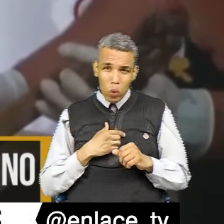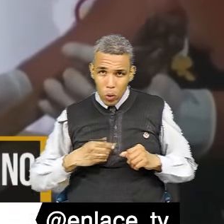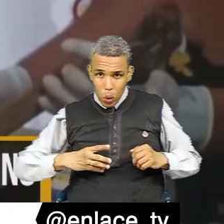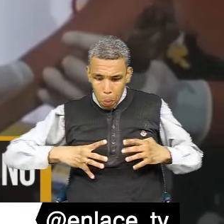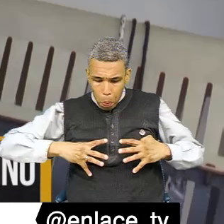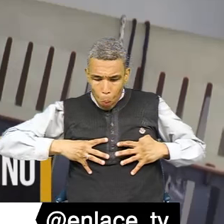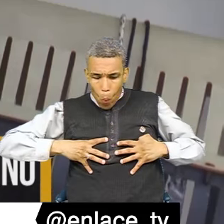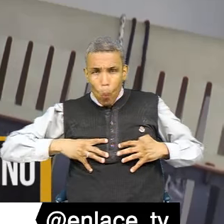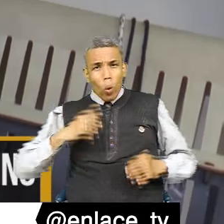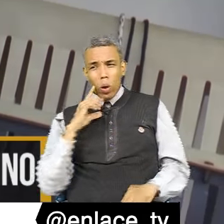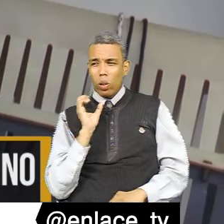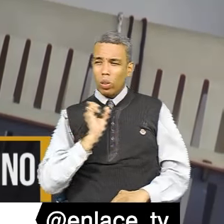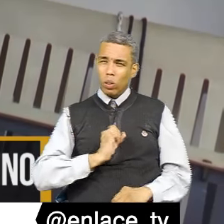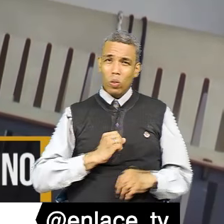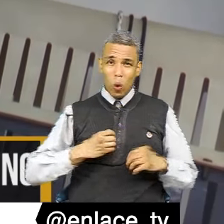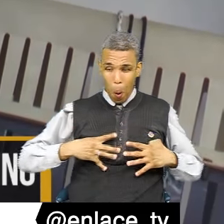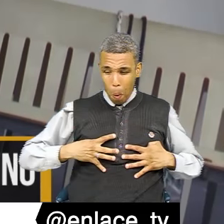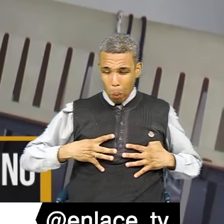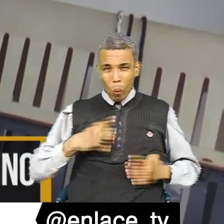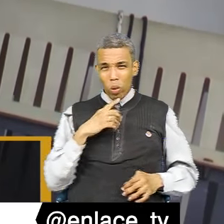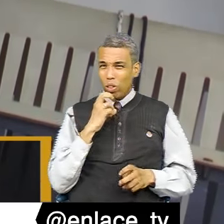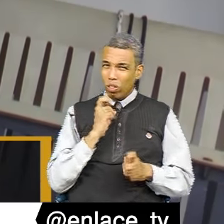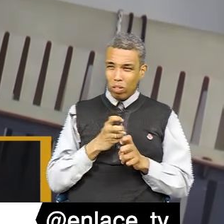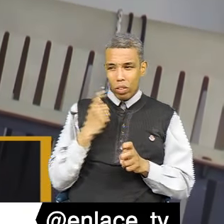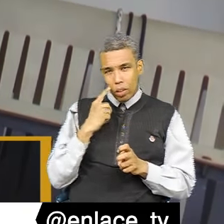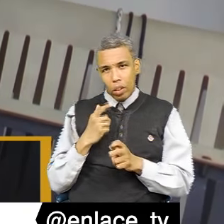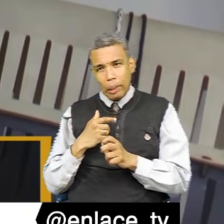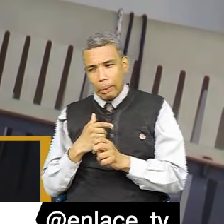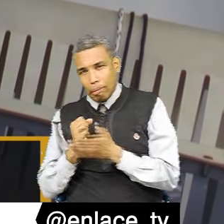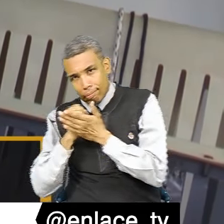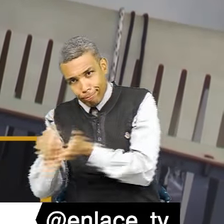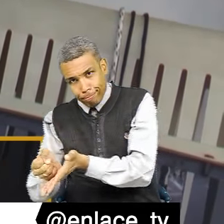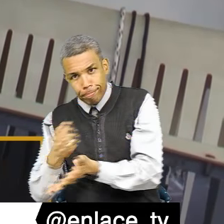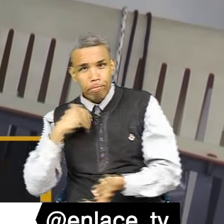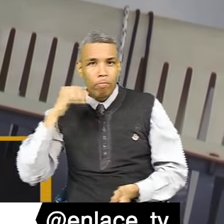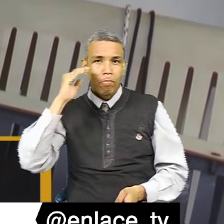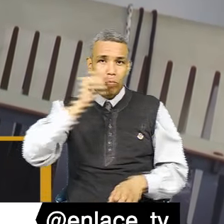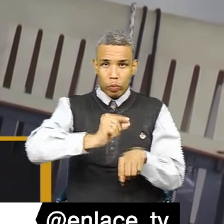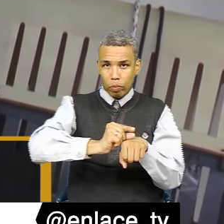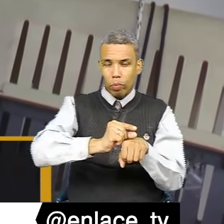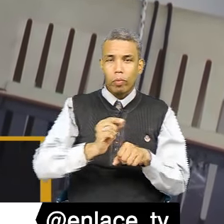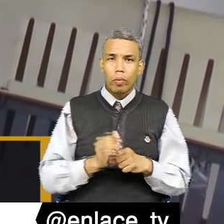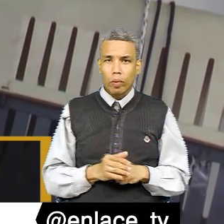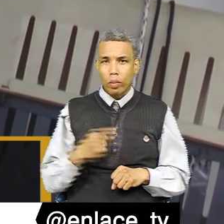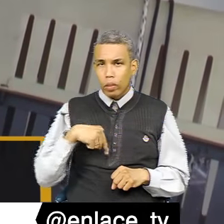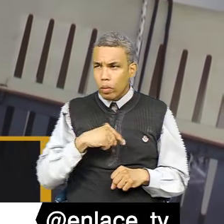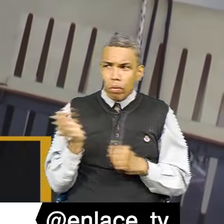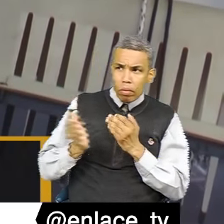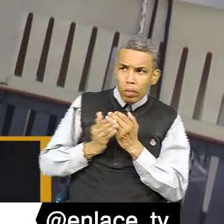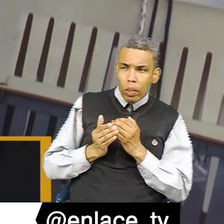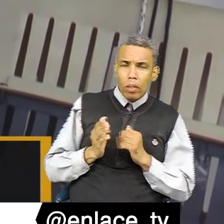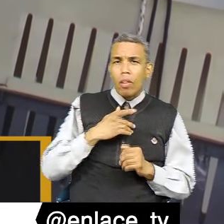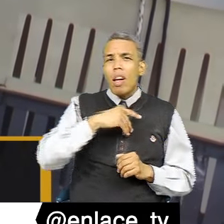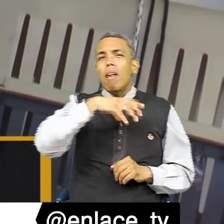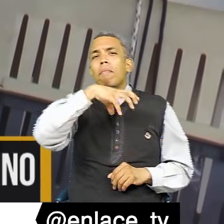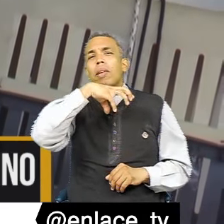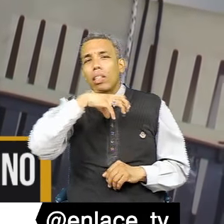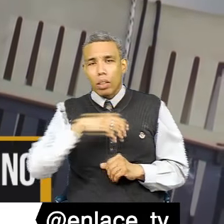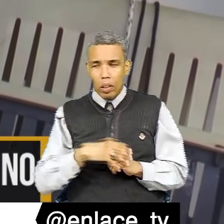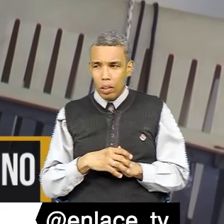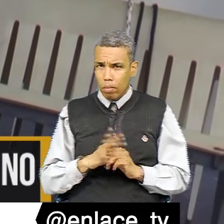desnutrición. Se comunicó con nosotros, con la policía también ambiental, para que fuéramos a mirar y al caso una perrita que la tienen